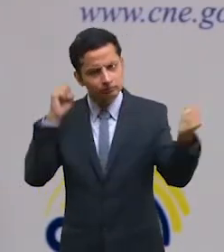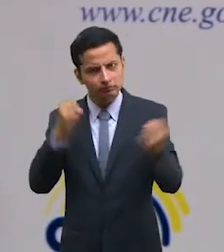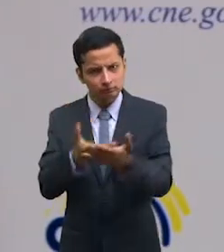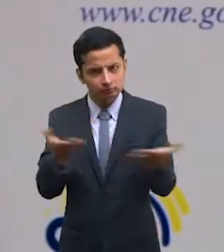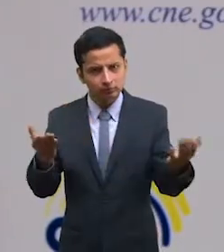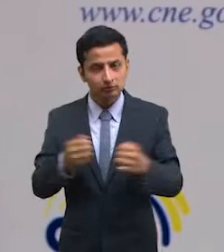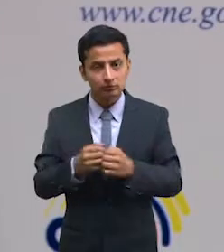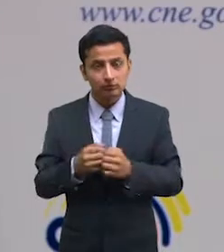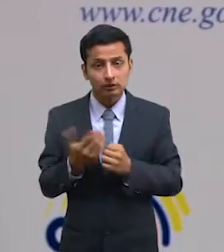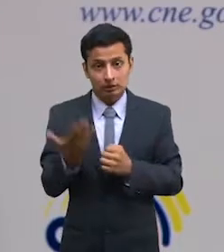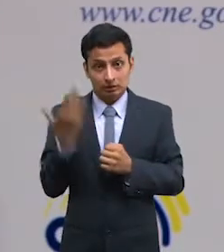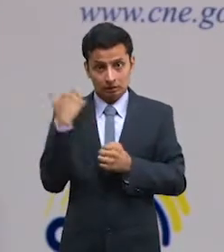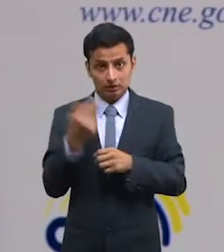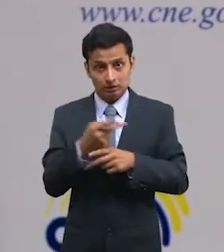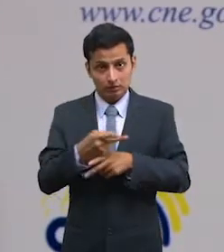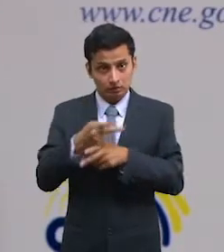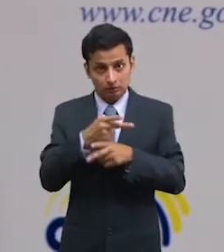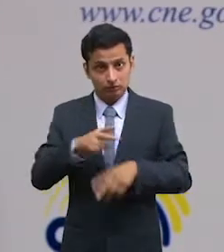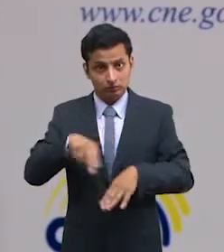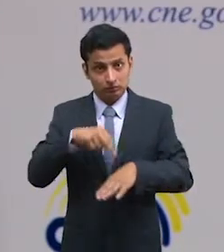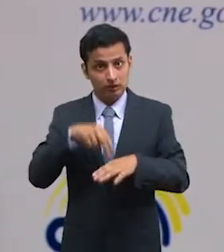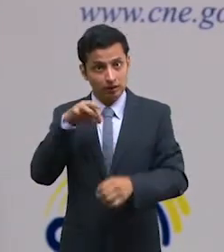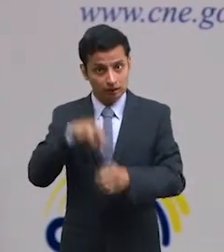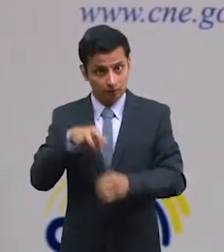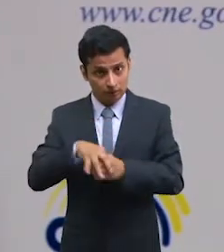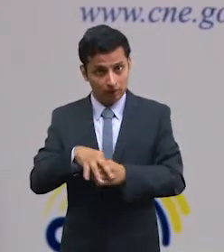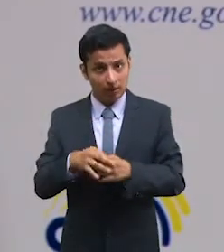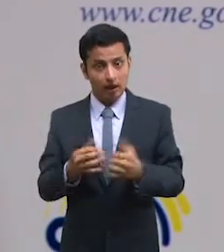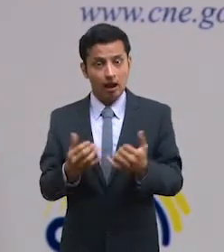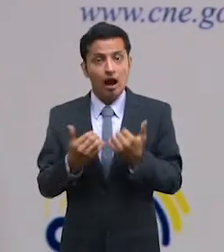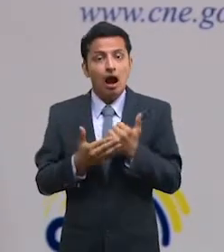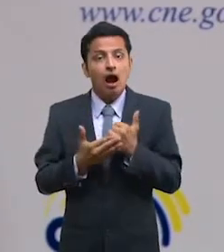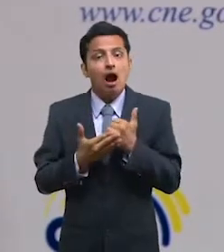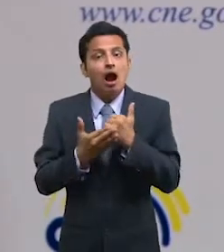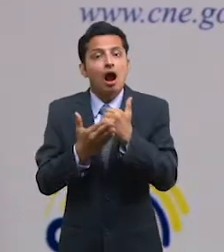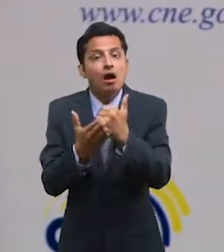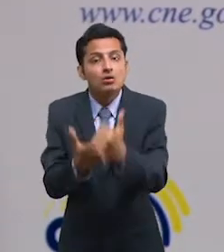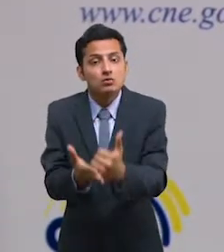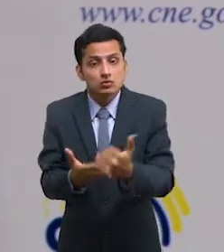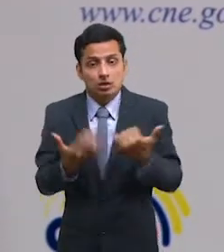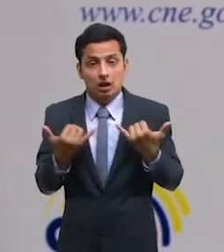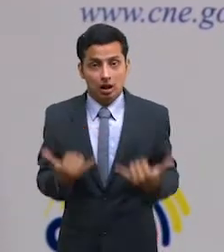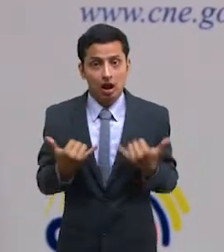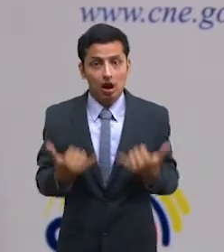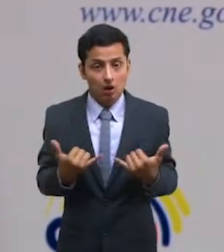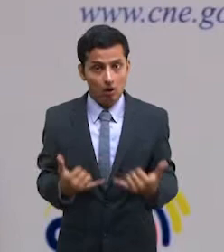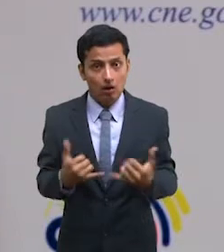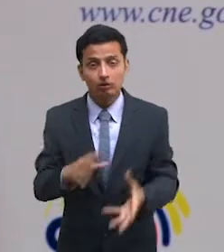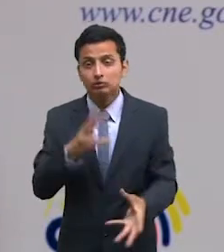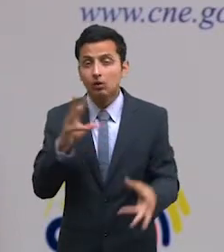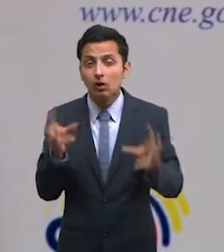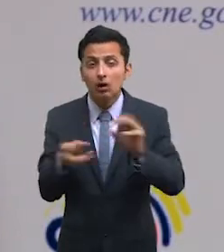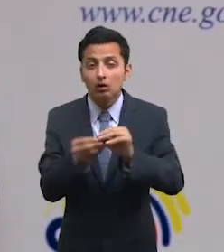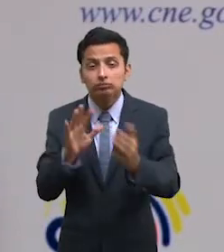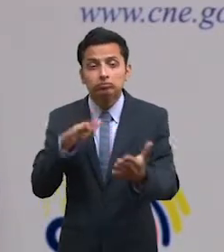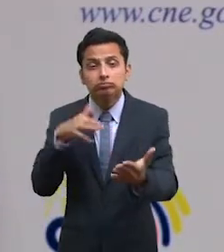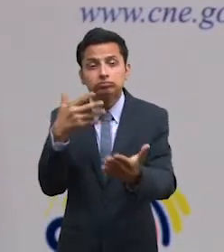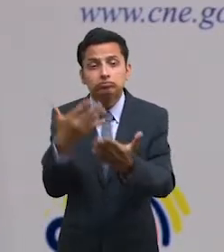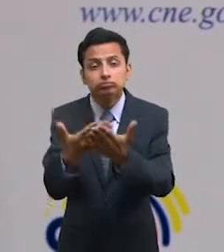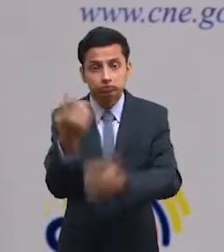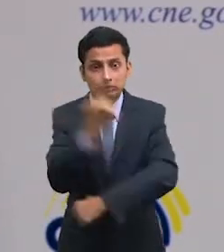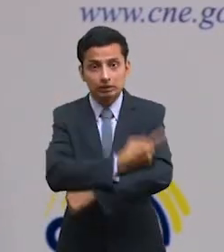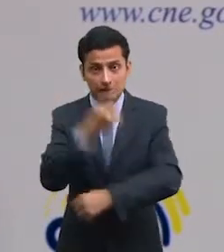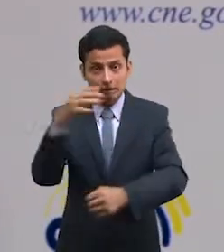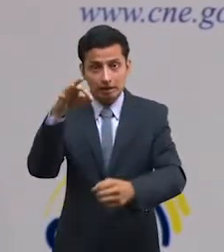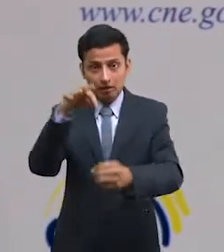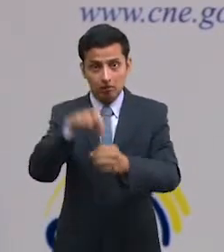dicho, que ese Consejo Electoral está para garantizar que el resultado final que se da el día